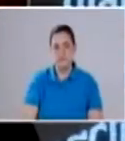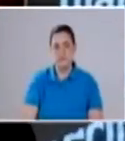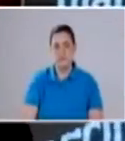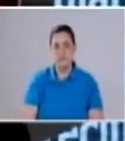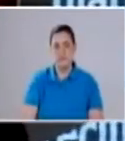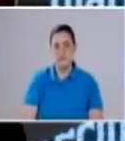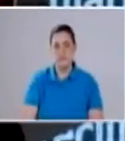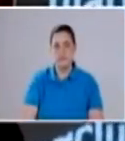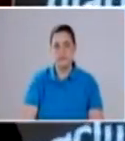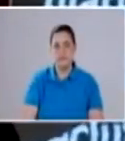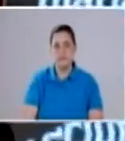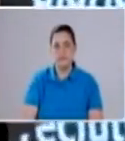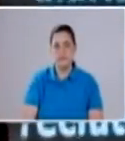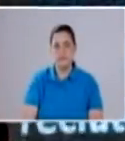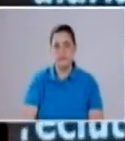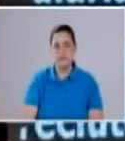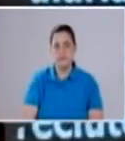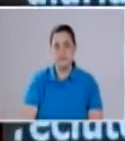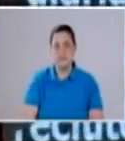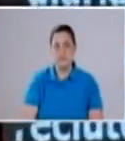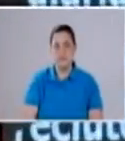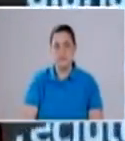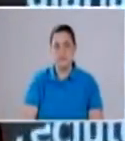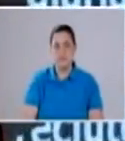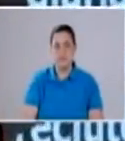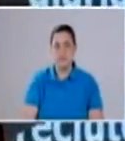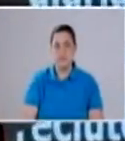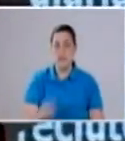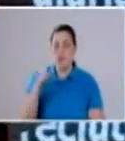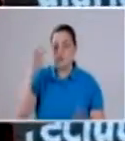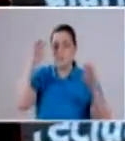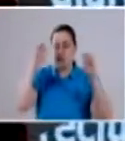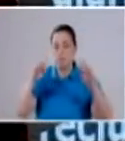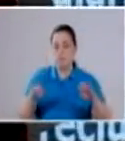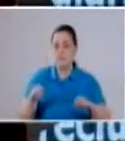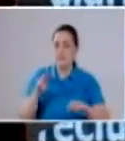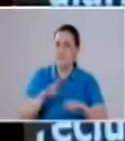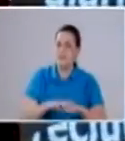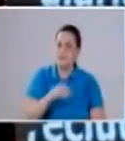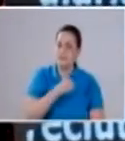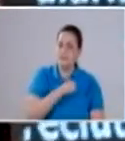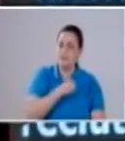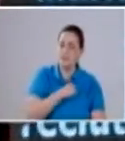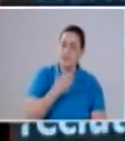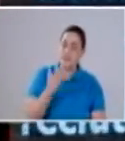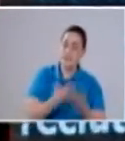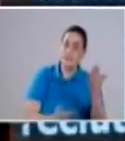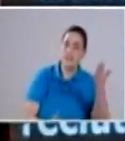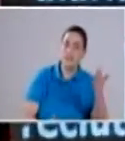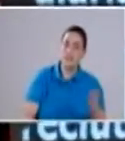descarados del grupo, hermano, que es el que quería ir, yo creo que él fue el que propuso la idea.